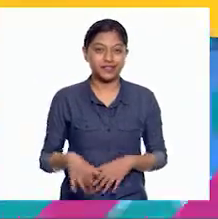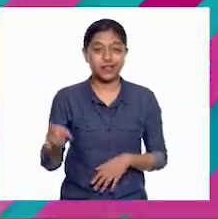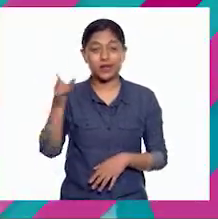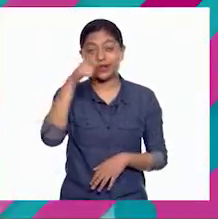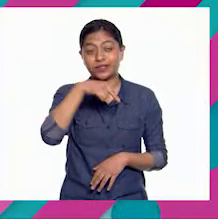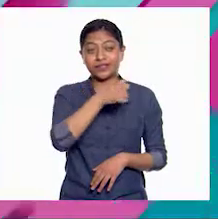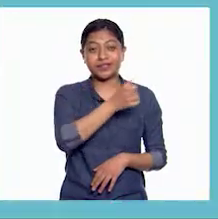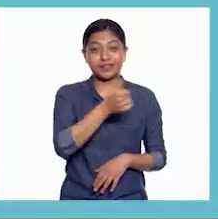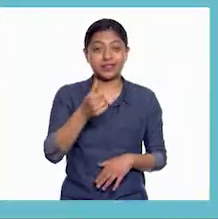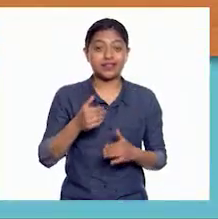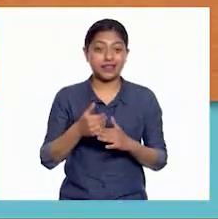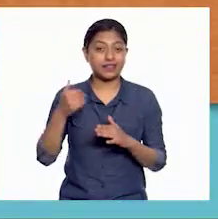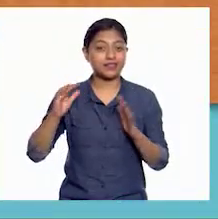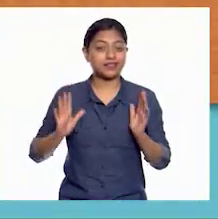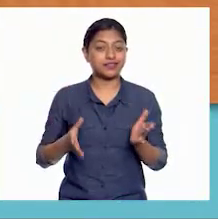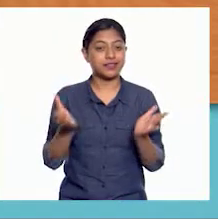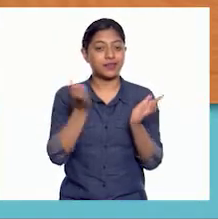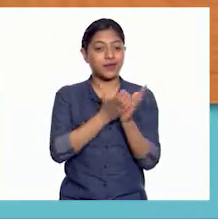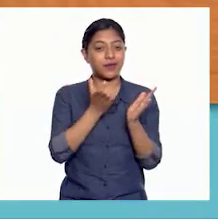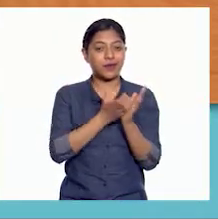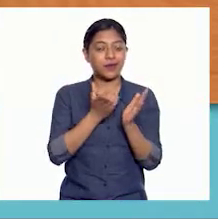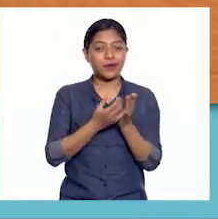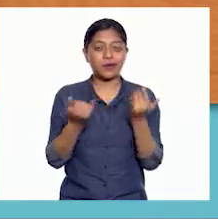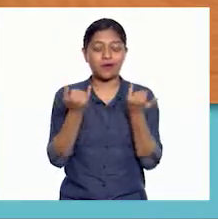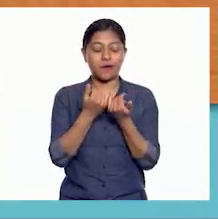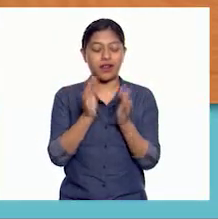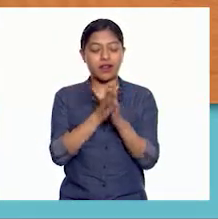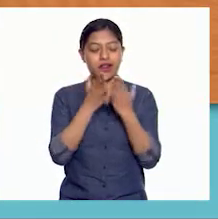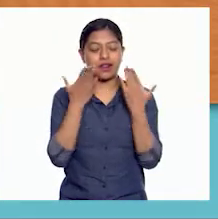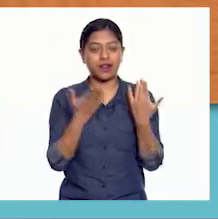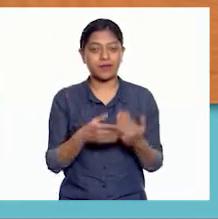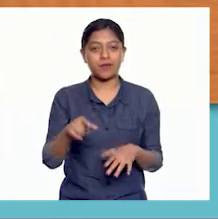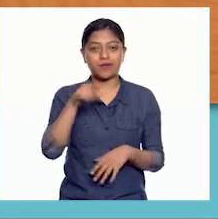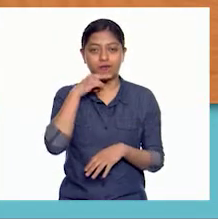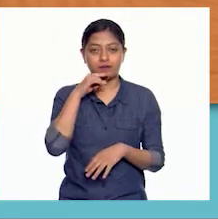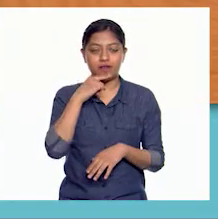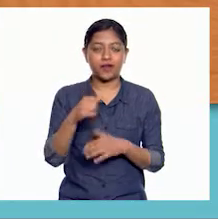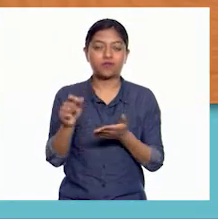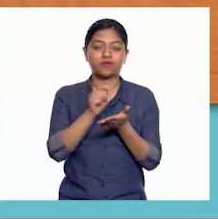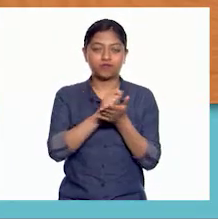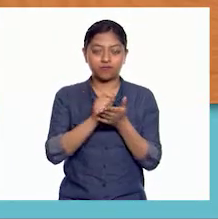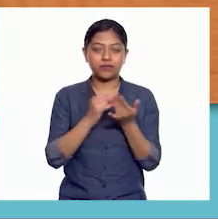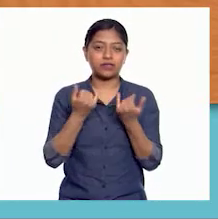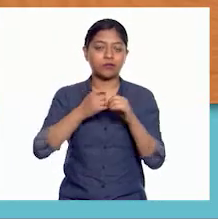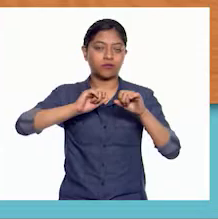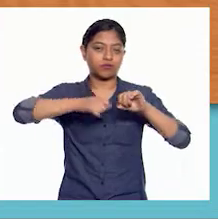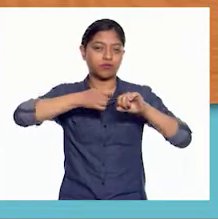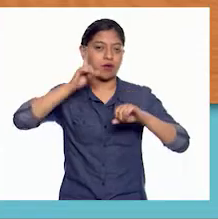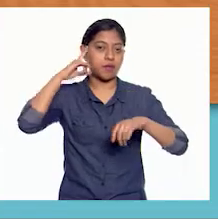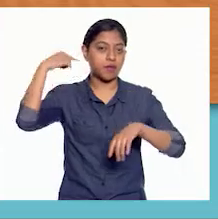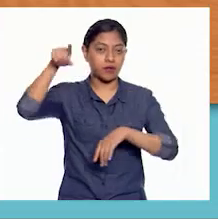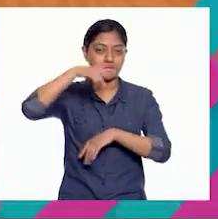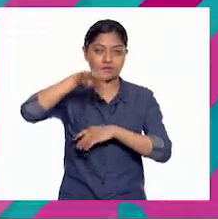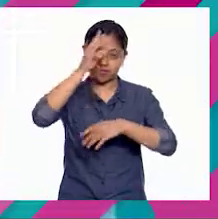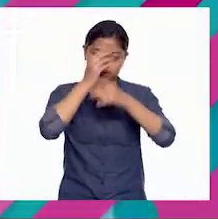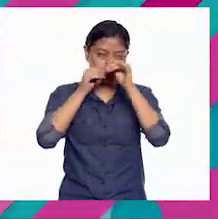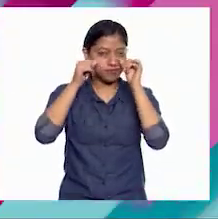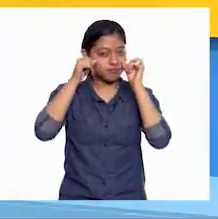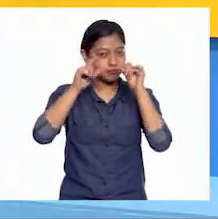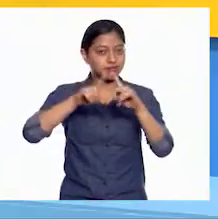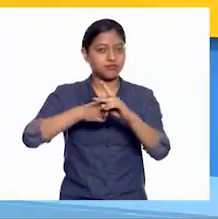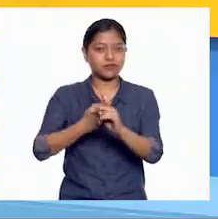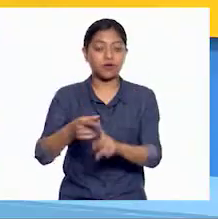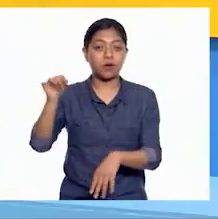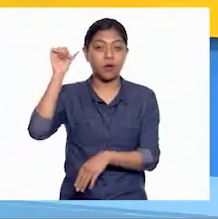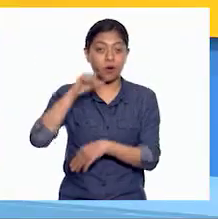todos preparados con su libro de desafíos matemáticos, cuaderno, lápiz, goma y sacapuntas para comenzar.